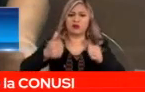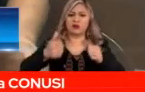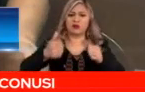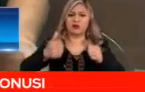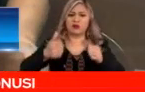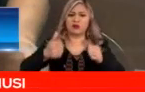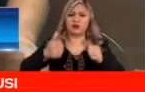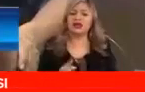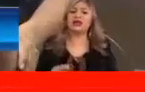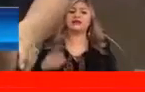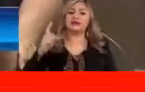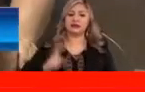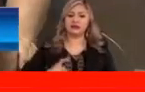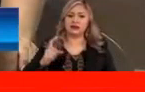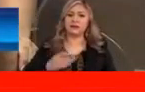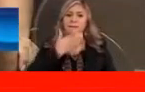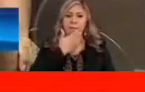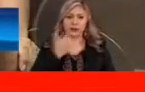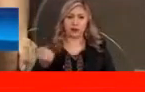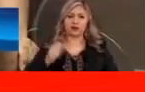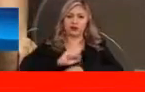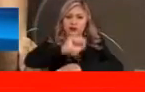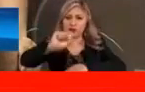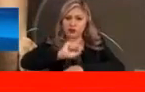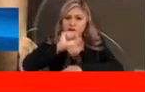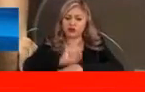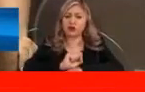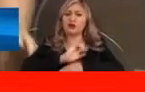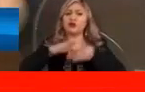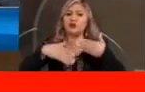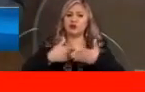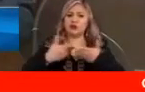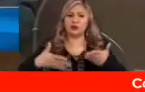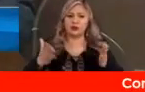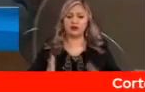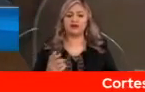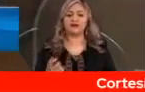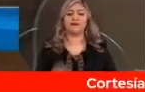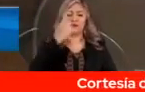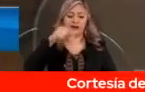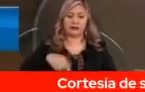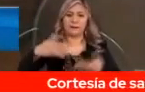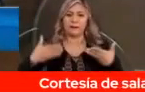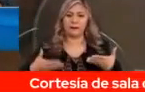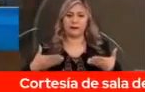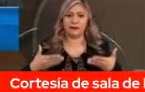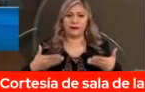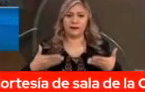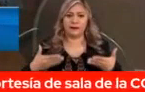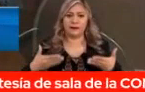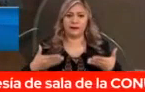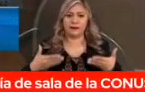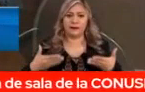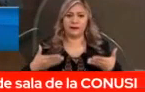bienestar social para las mayorías que tanto hace falta en nuestro país. Nosotros